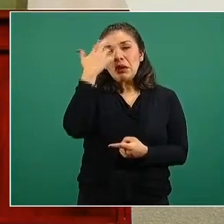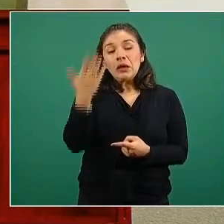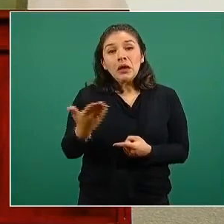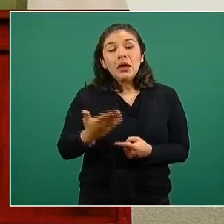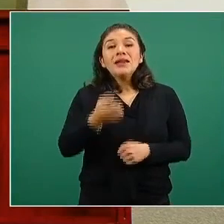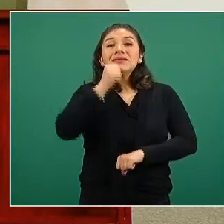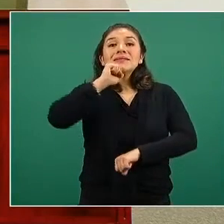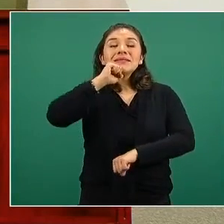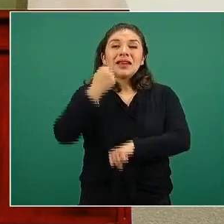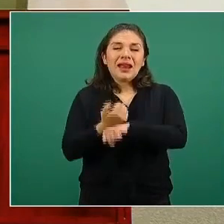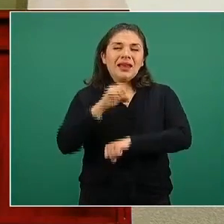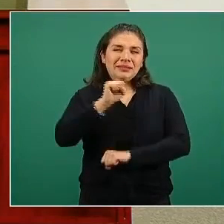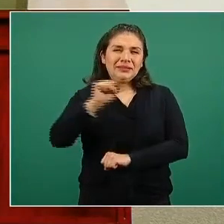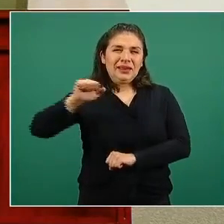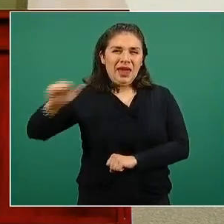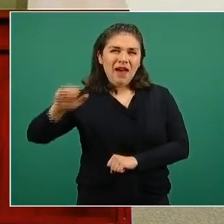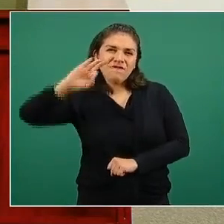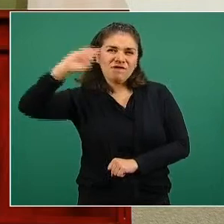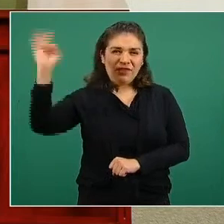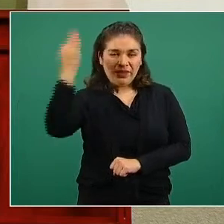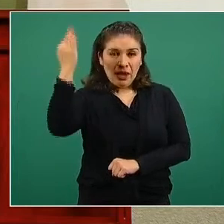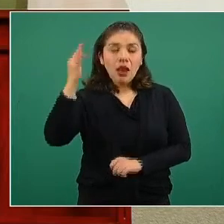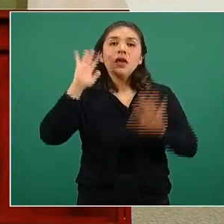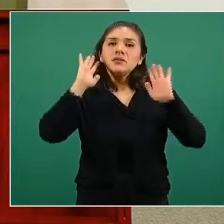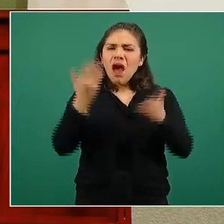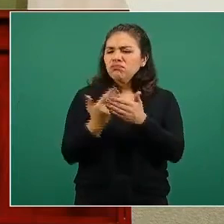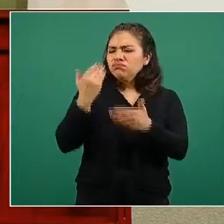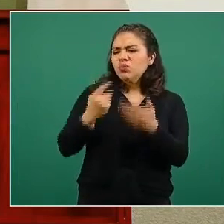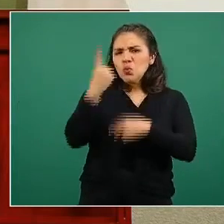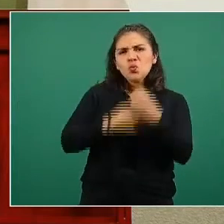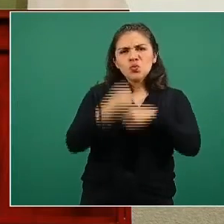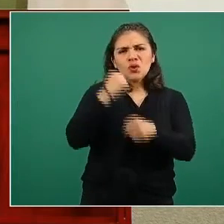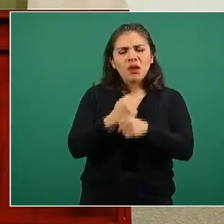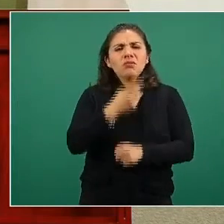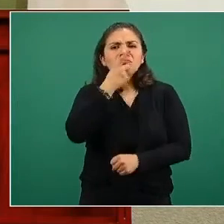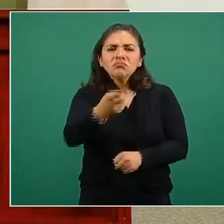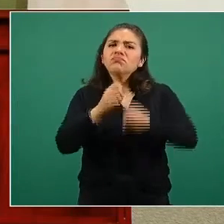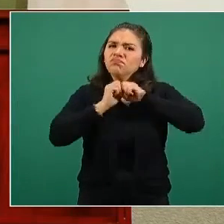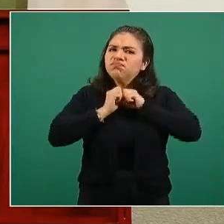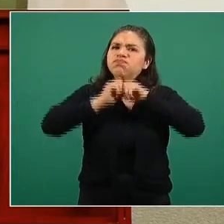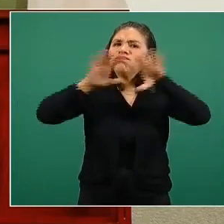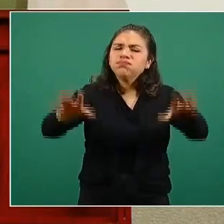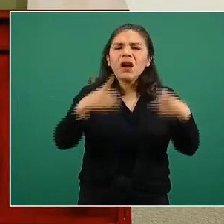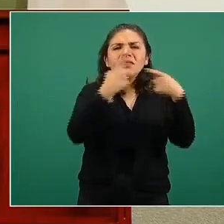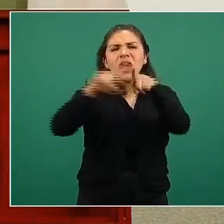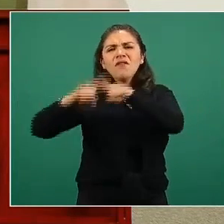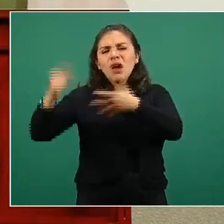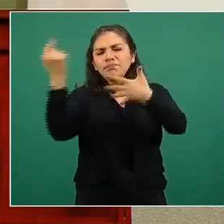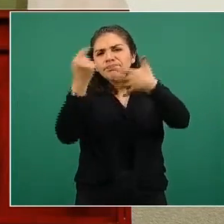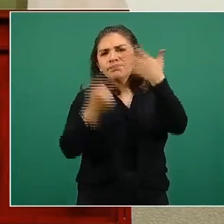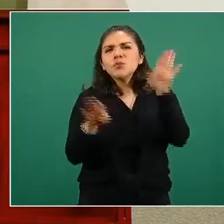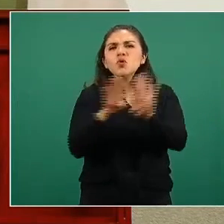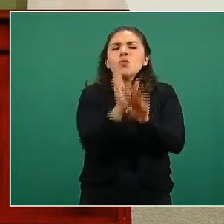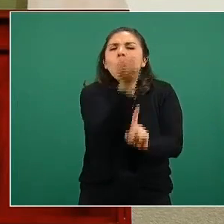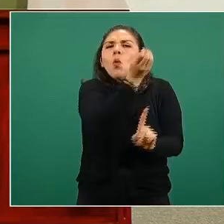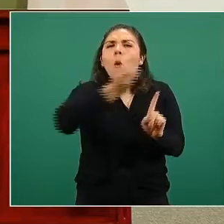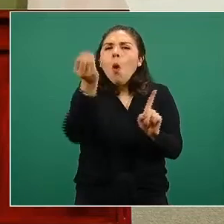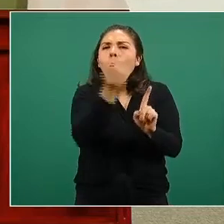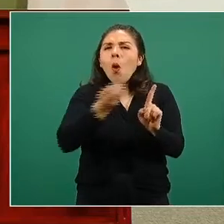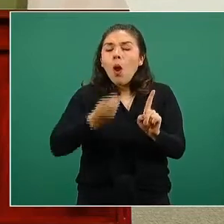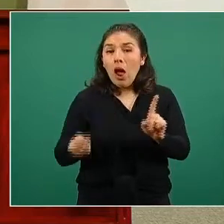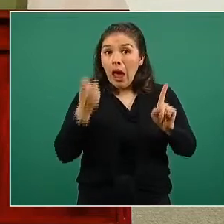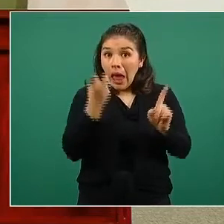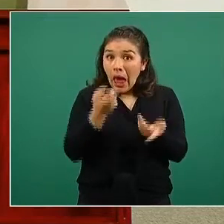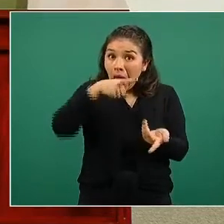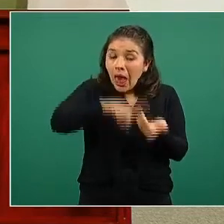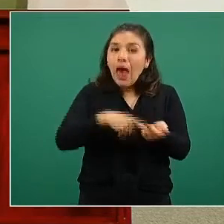la Secretaría de Salud a nivel federal ya desde el año pasado ha emitido una serie de lineamientos, los cuales a su